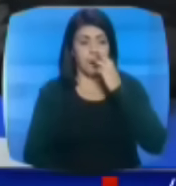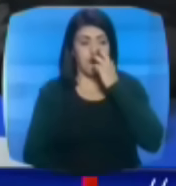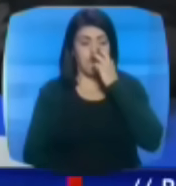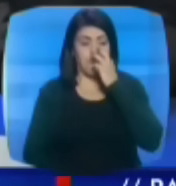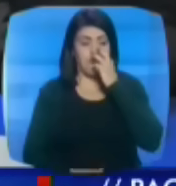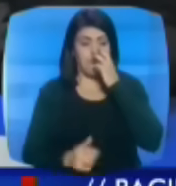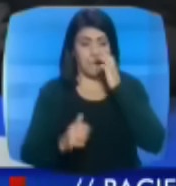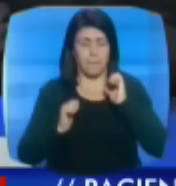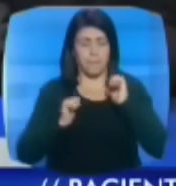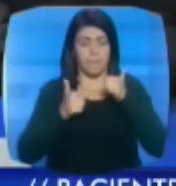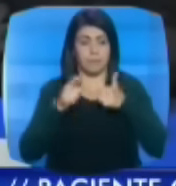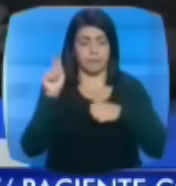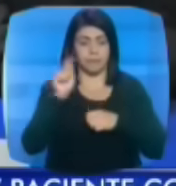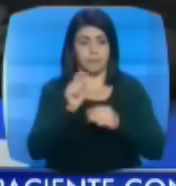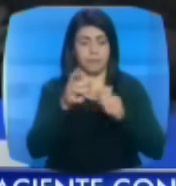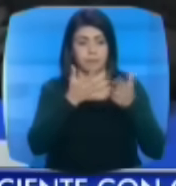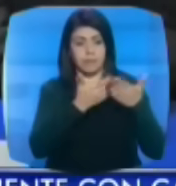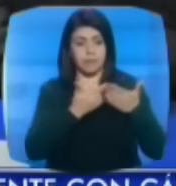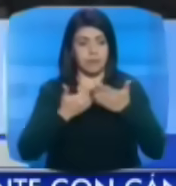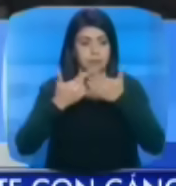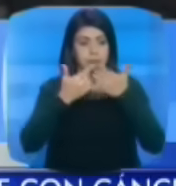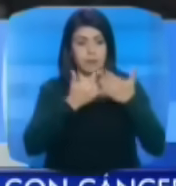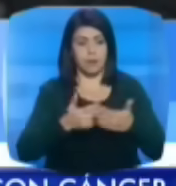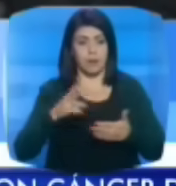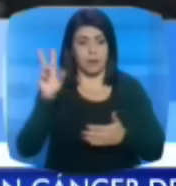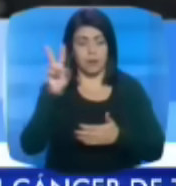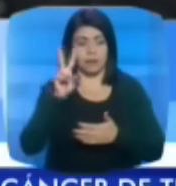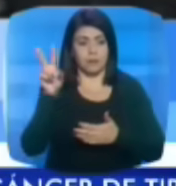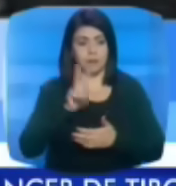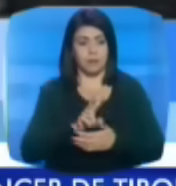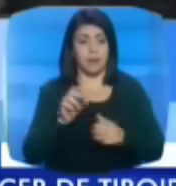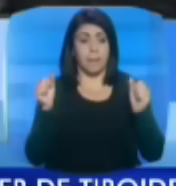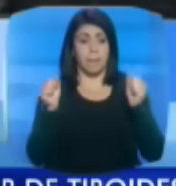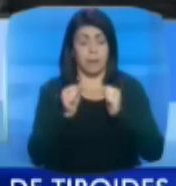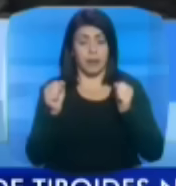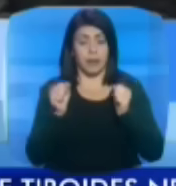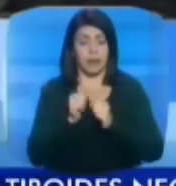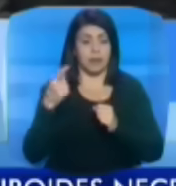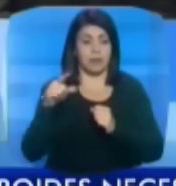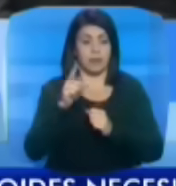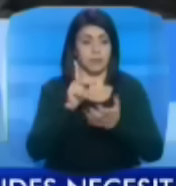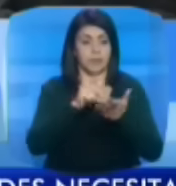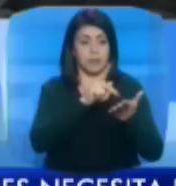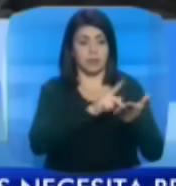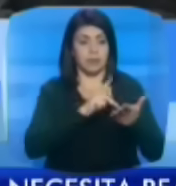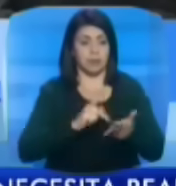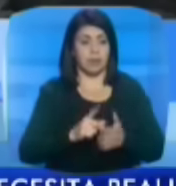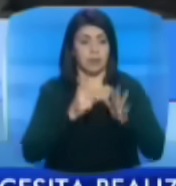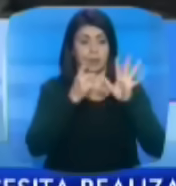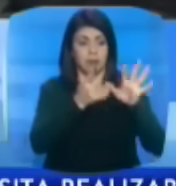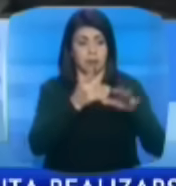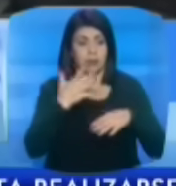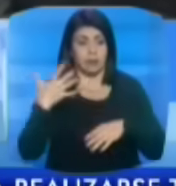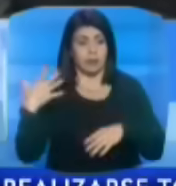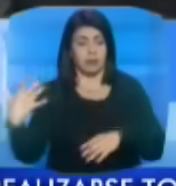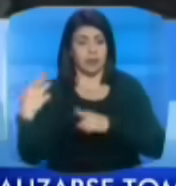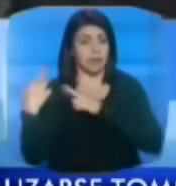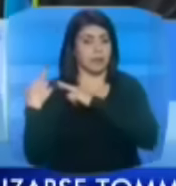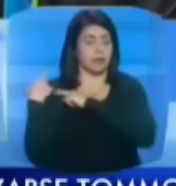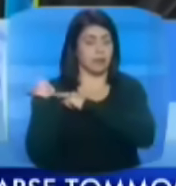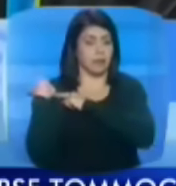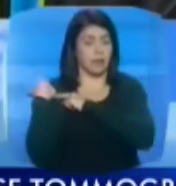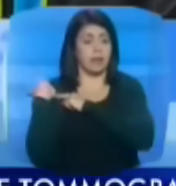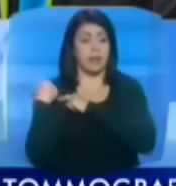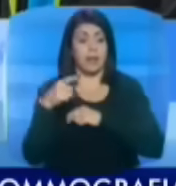Donde iniciamos el mes del estudiante venezolano y pues el estado Mérida va a contar con una participación de 65 delegados